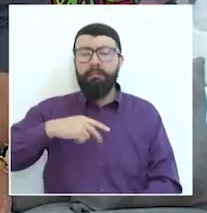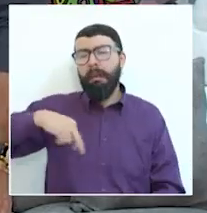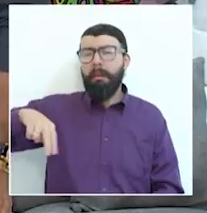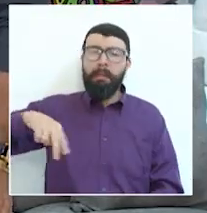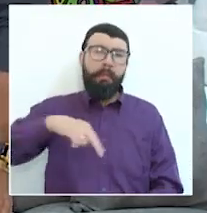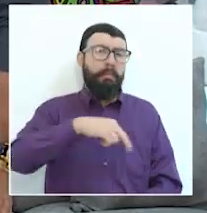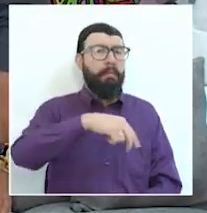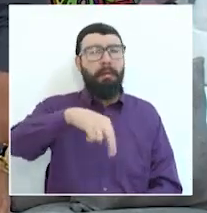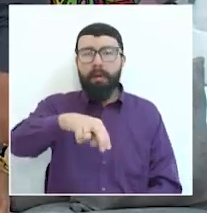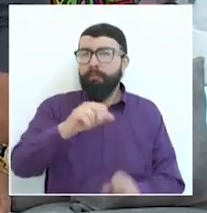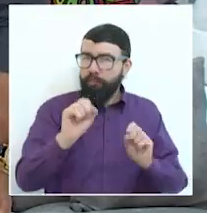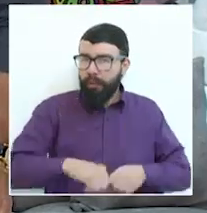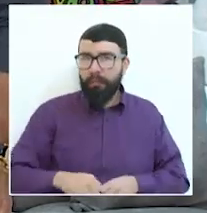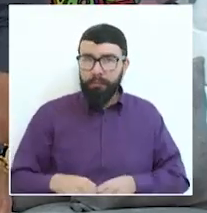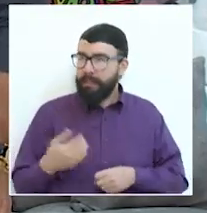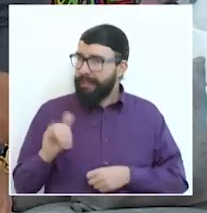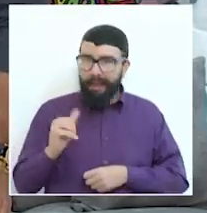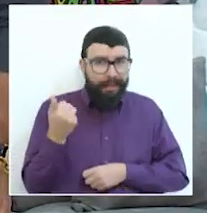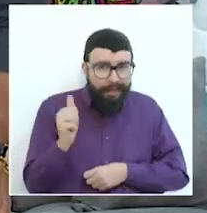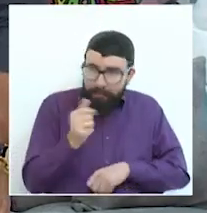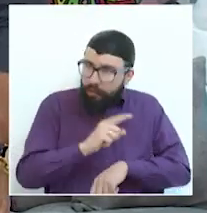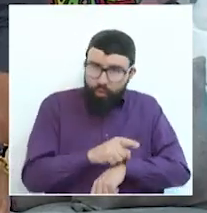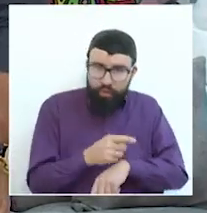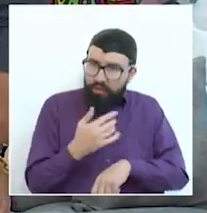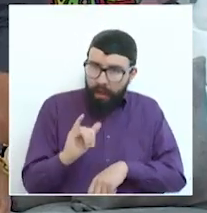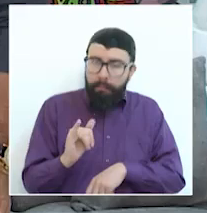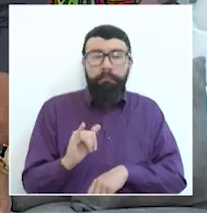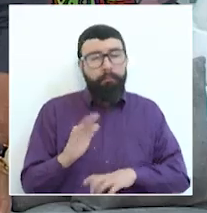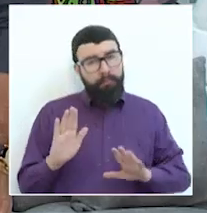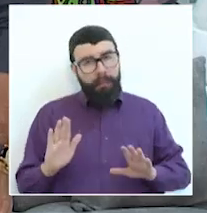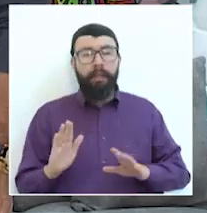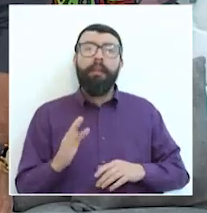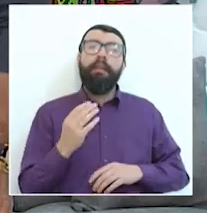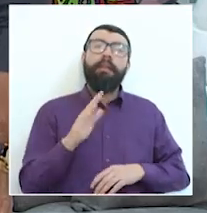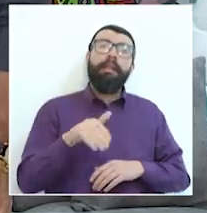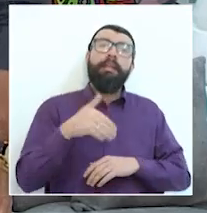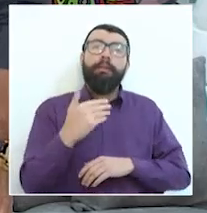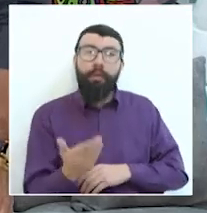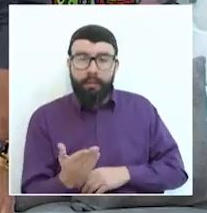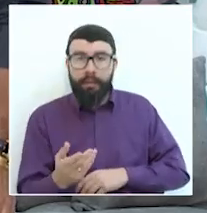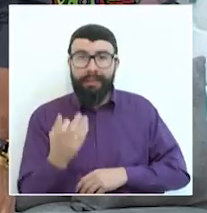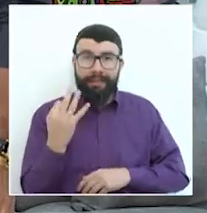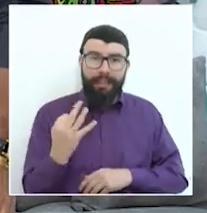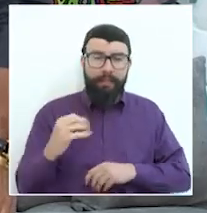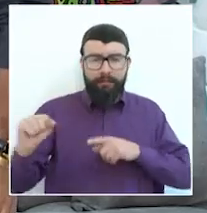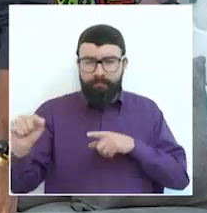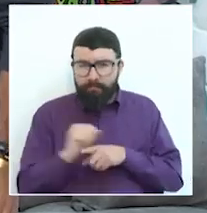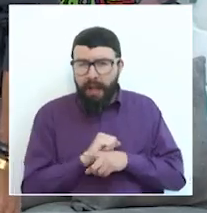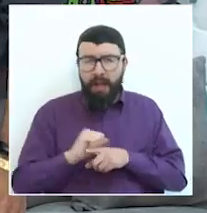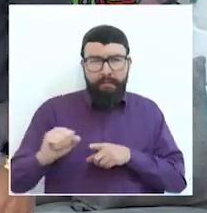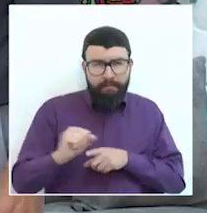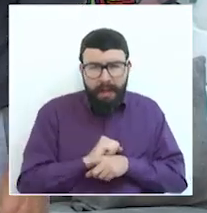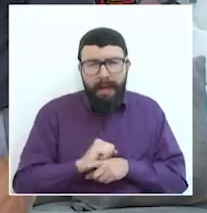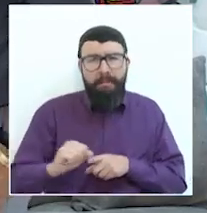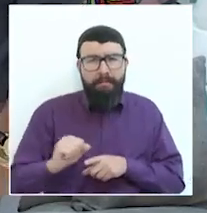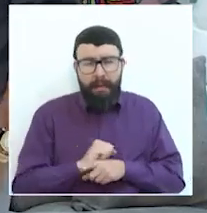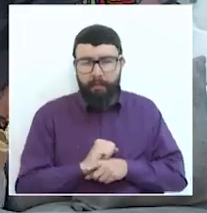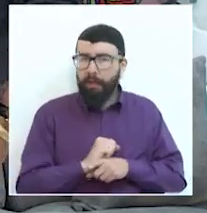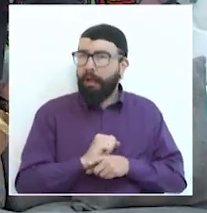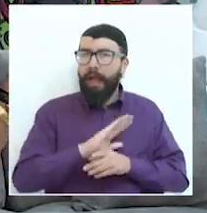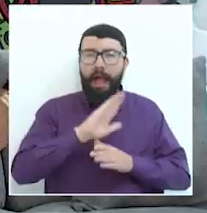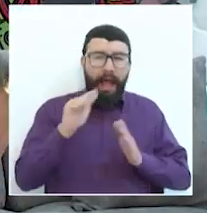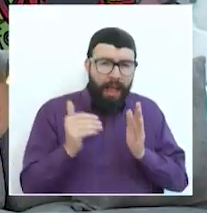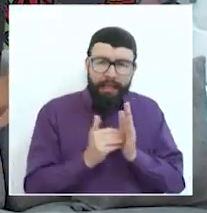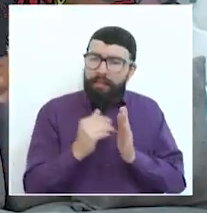de esa caminadita de los 10 minutos vamos a tener 3 ejercicios y por un periodo de 1 mes, hasta que no